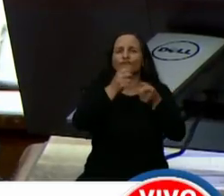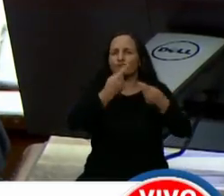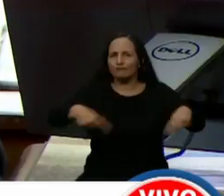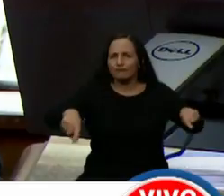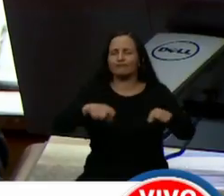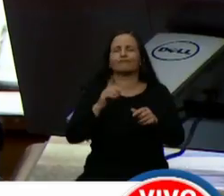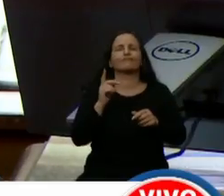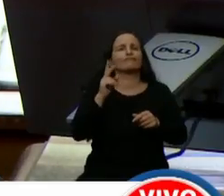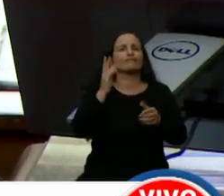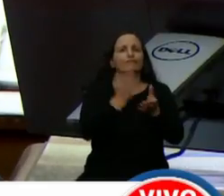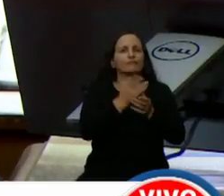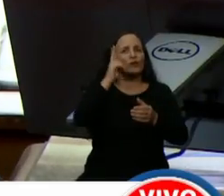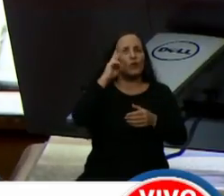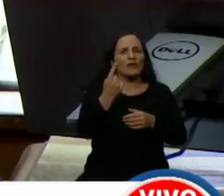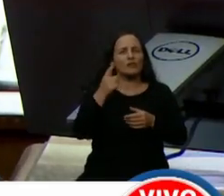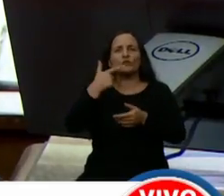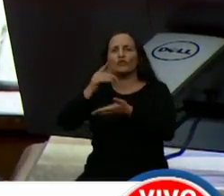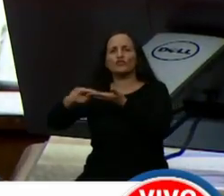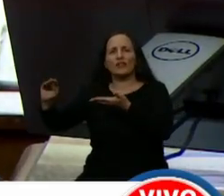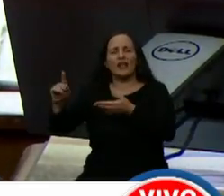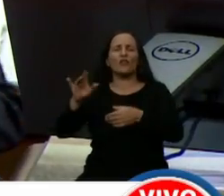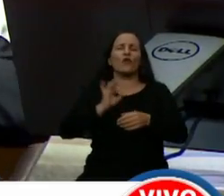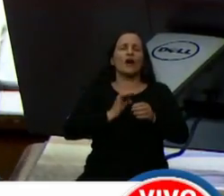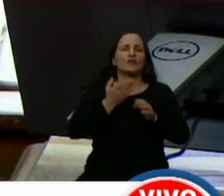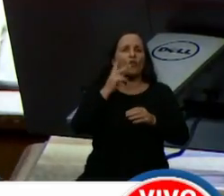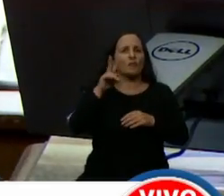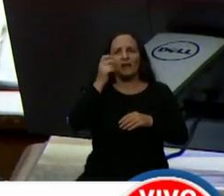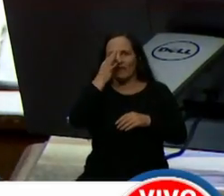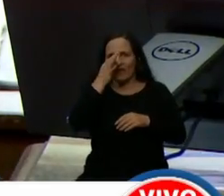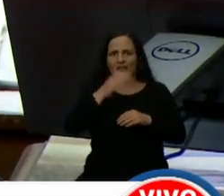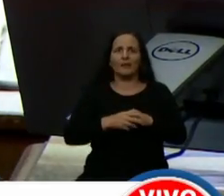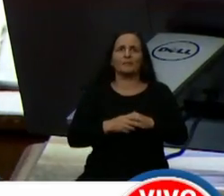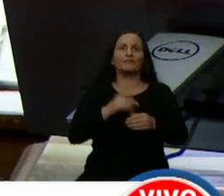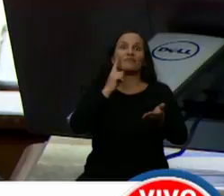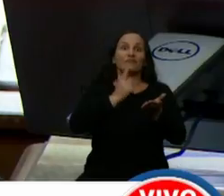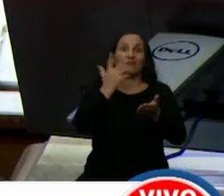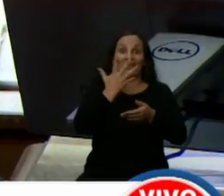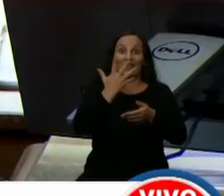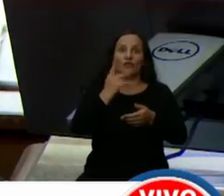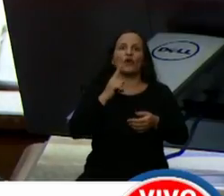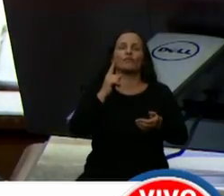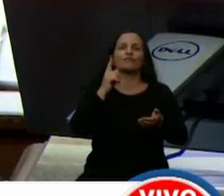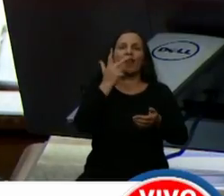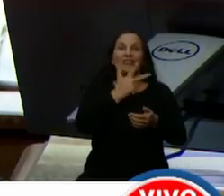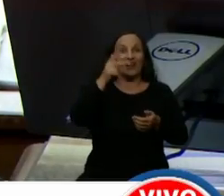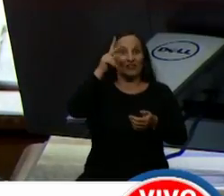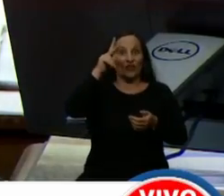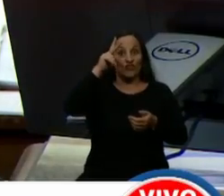expediente 91 del senado 2020 quinto orden del día 3 86